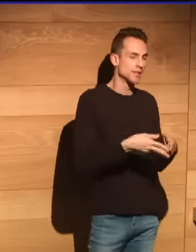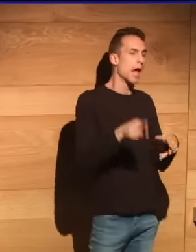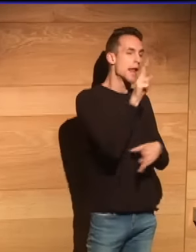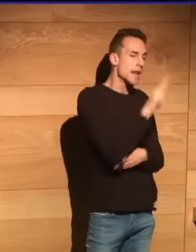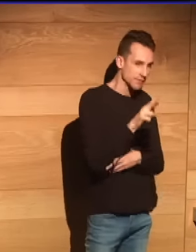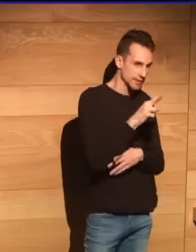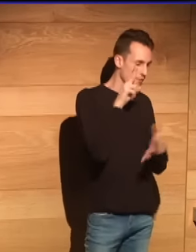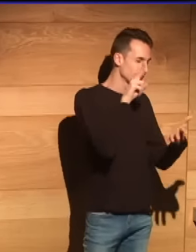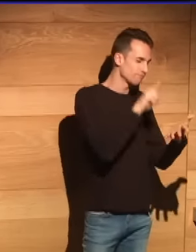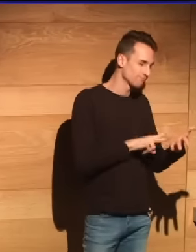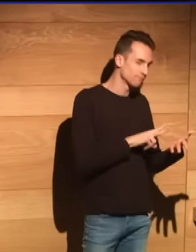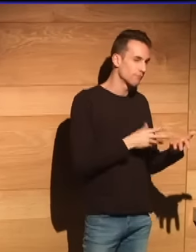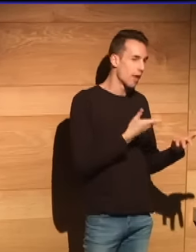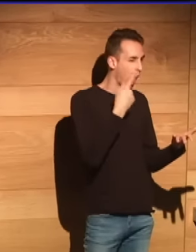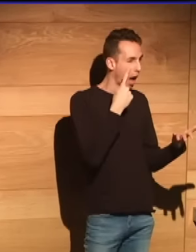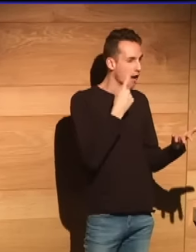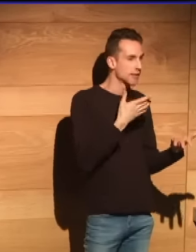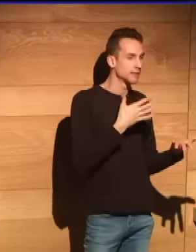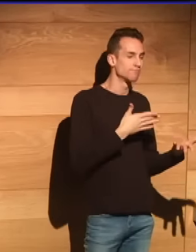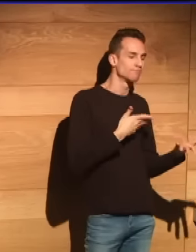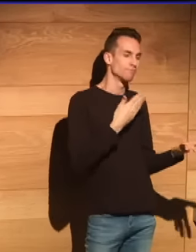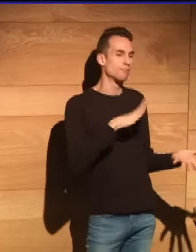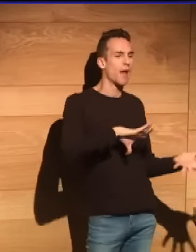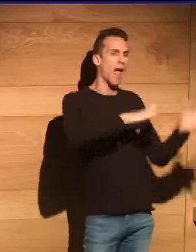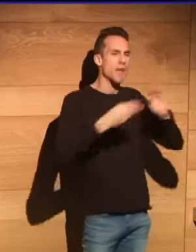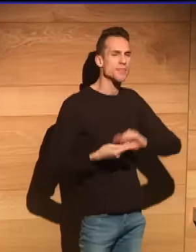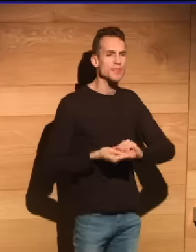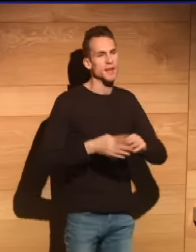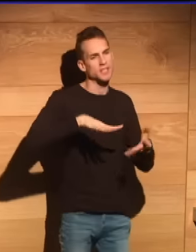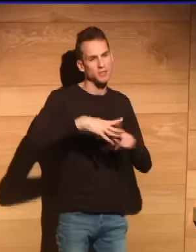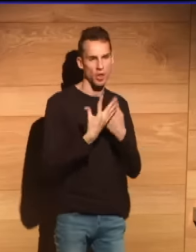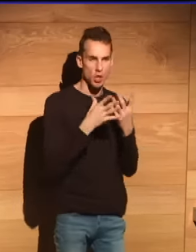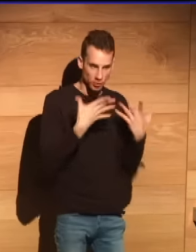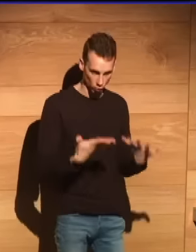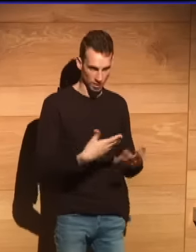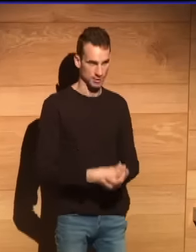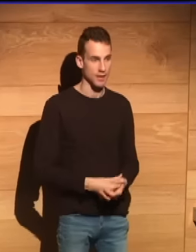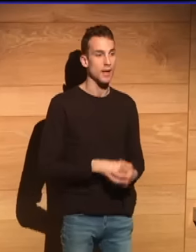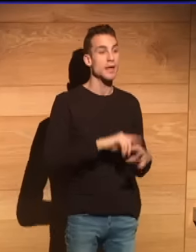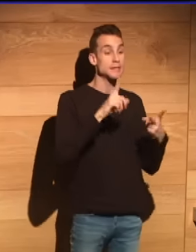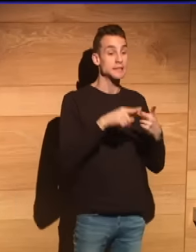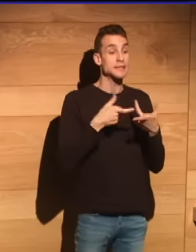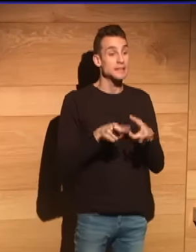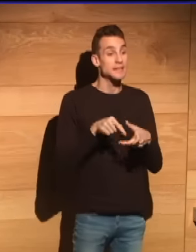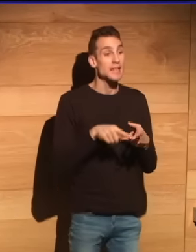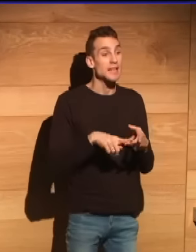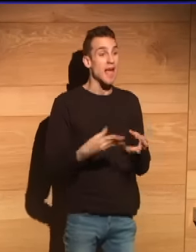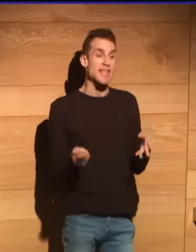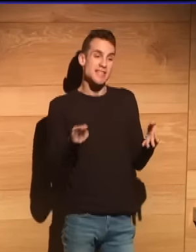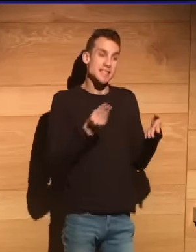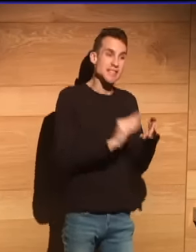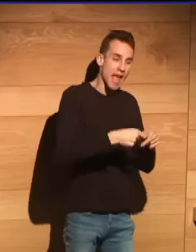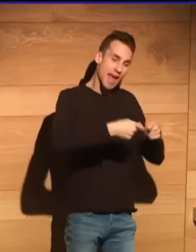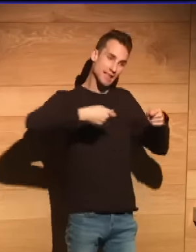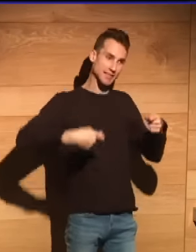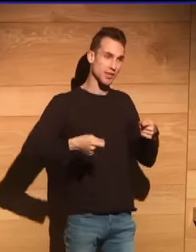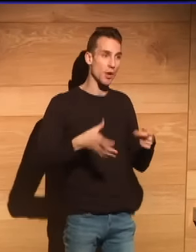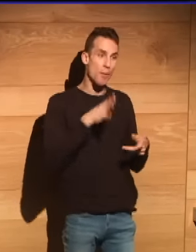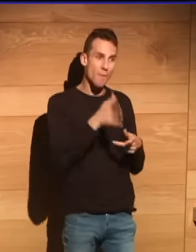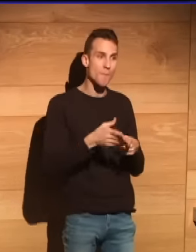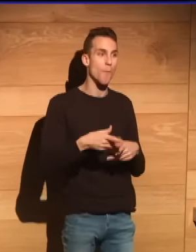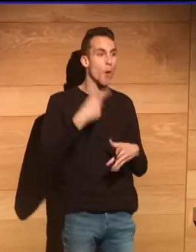para adaptarlos al nuevo contexto digital y incorporar extensiones de estos derechos ante los nuevos riesgos